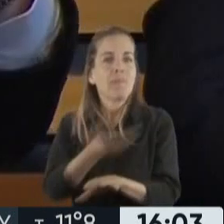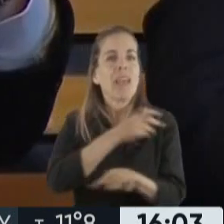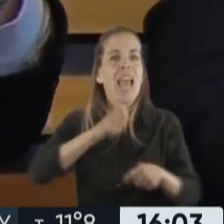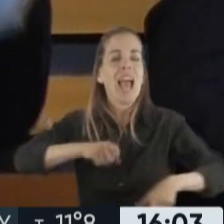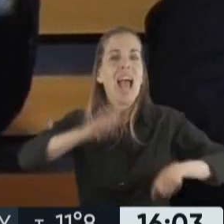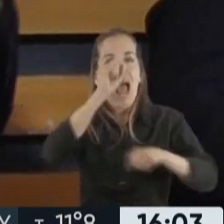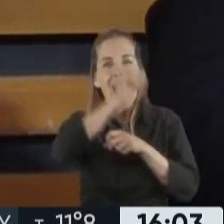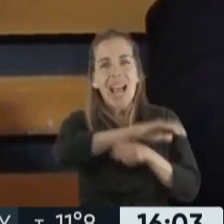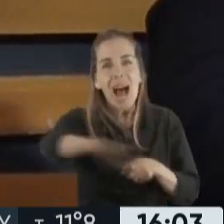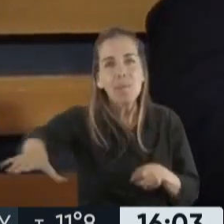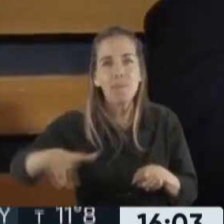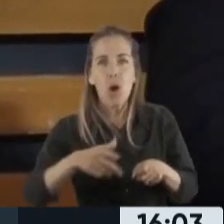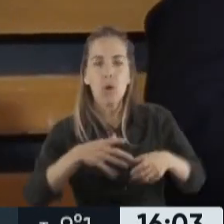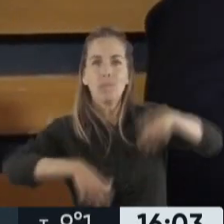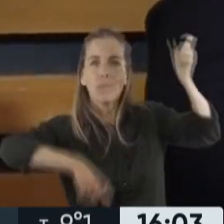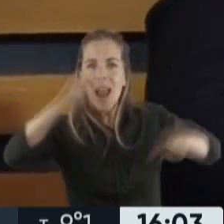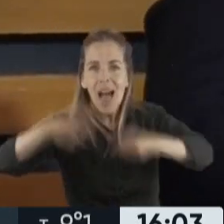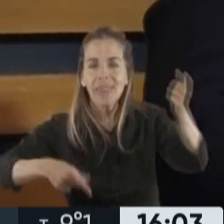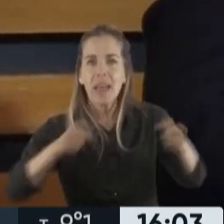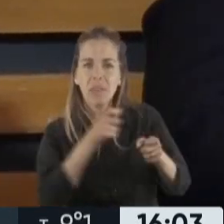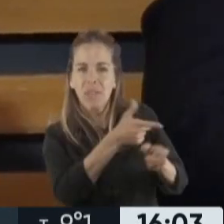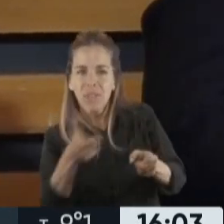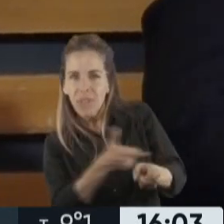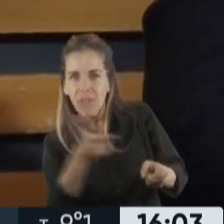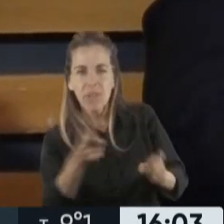que pueda lastimar la calidad de esa miel?